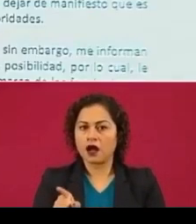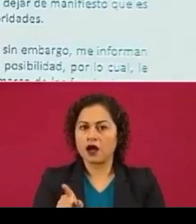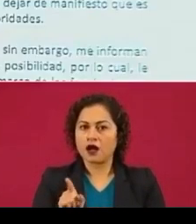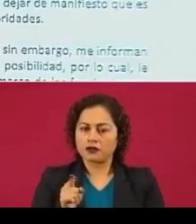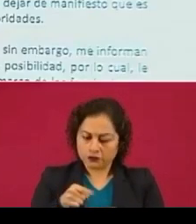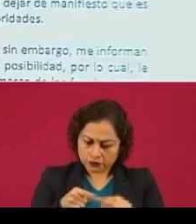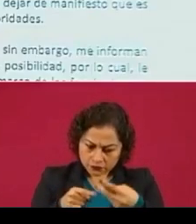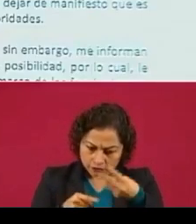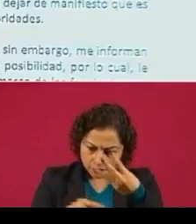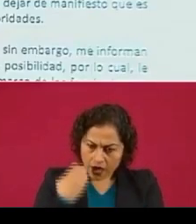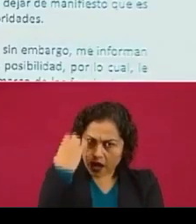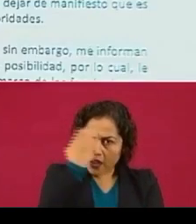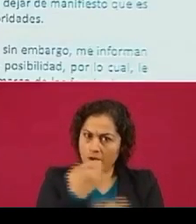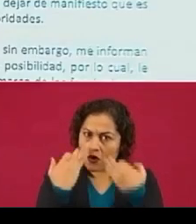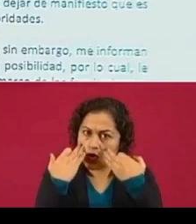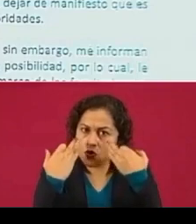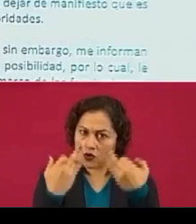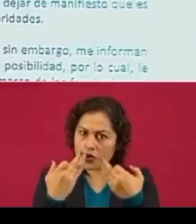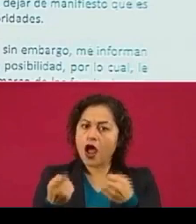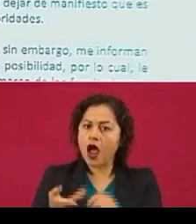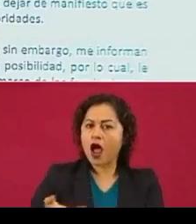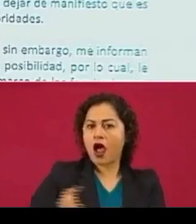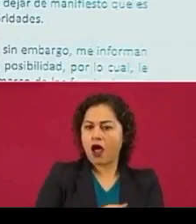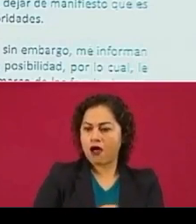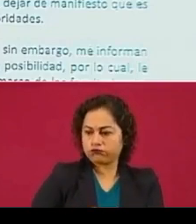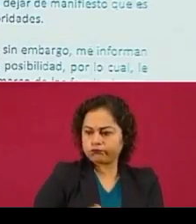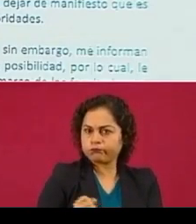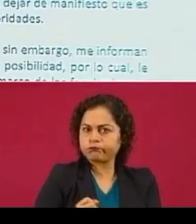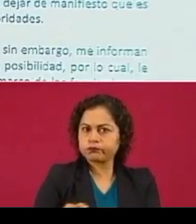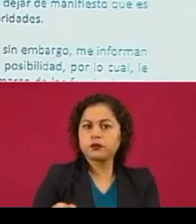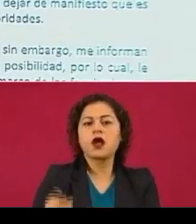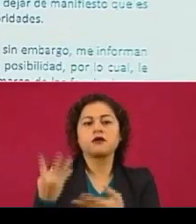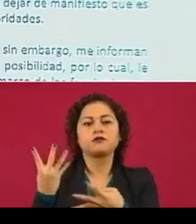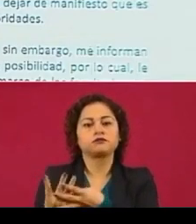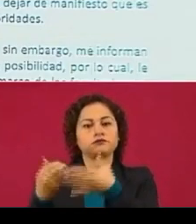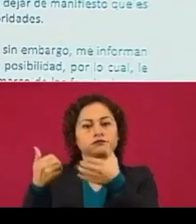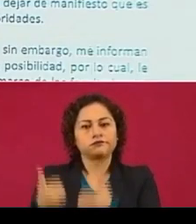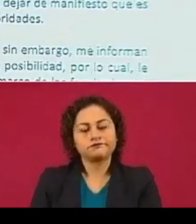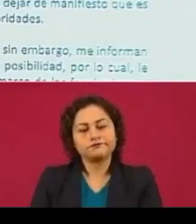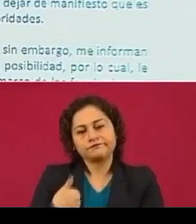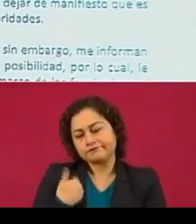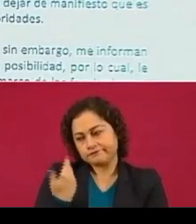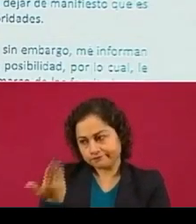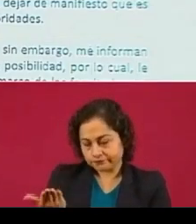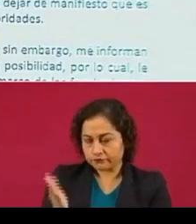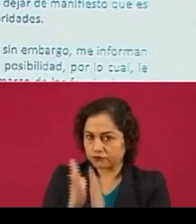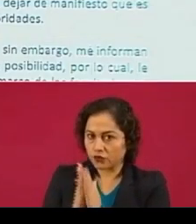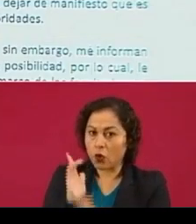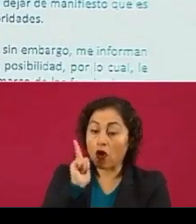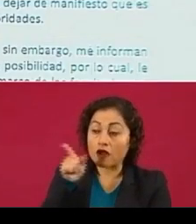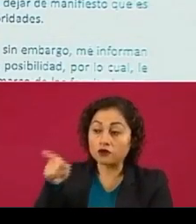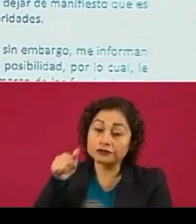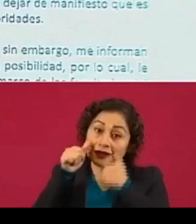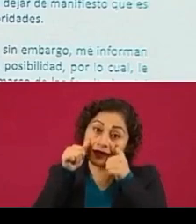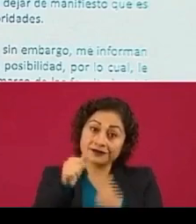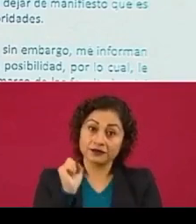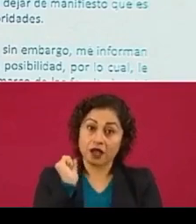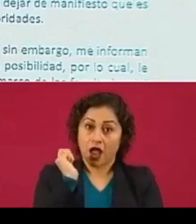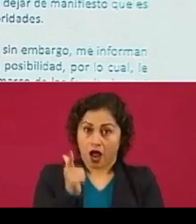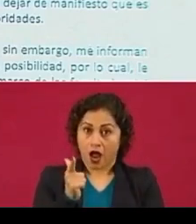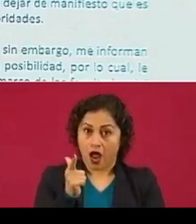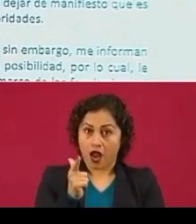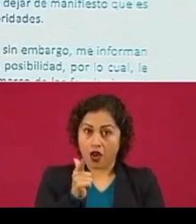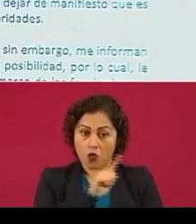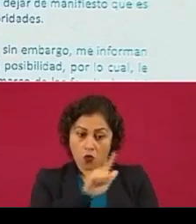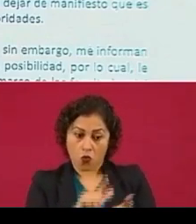uso de tortura en contra de la persona que permanece en la cárcel. Ojalá y pudiese hacer algo con respeto a la ley